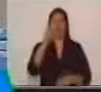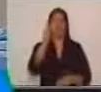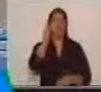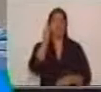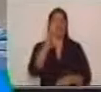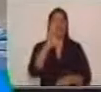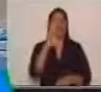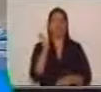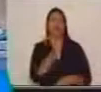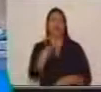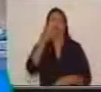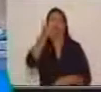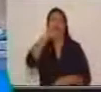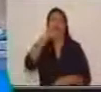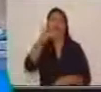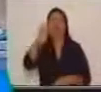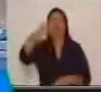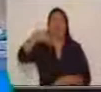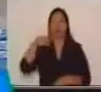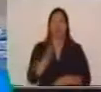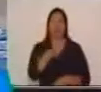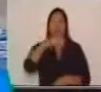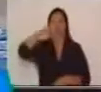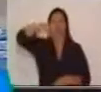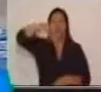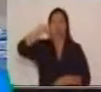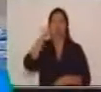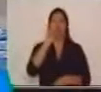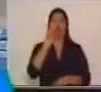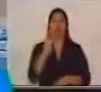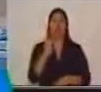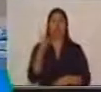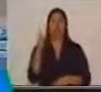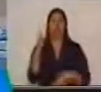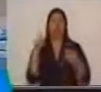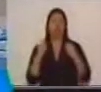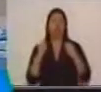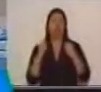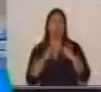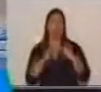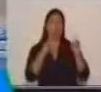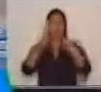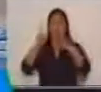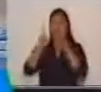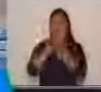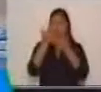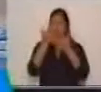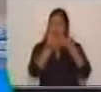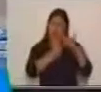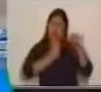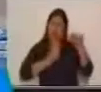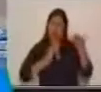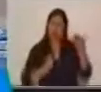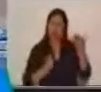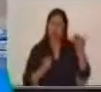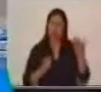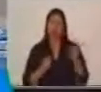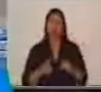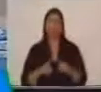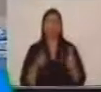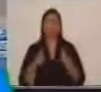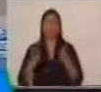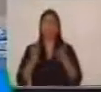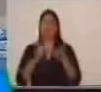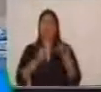William Shakespeare y él es el creador de distintas obras literarias como por ejemplo El gato negro. Es un cuento muy corto que usted lo puede